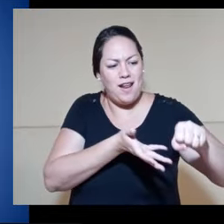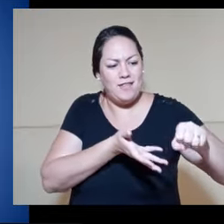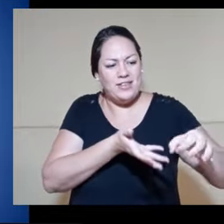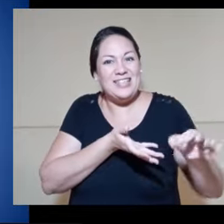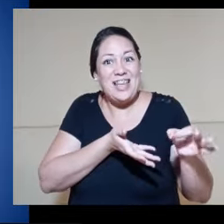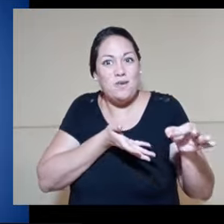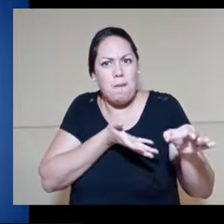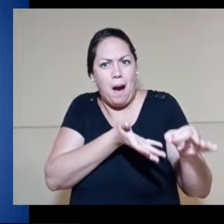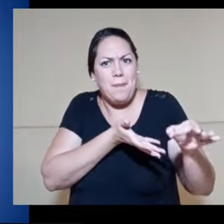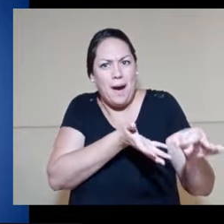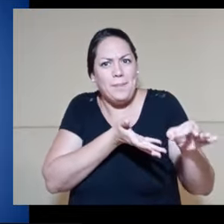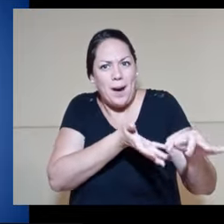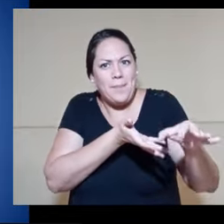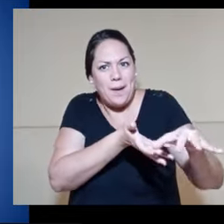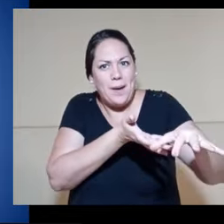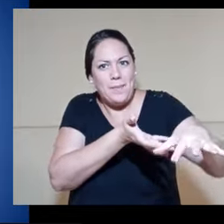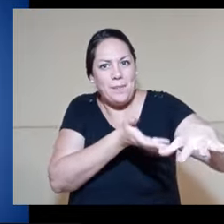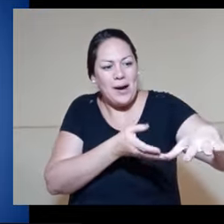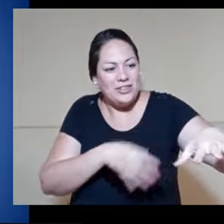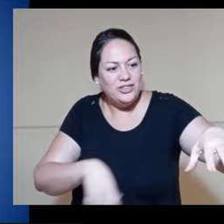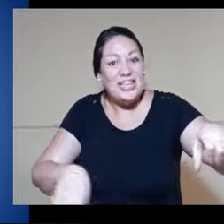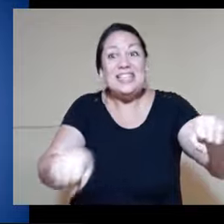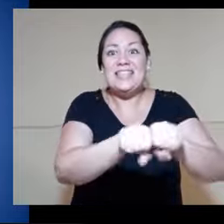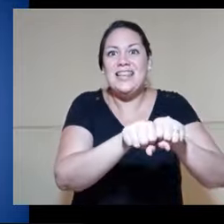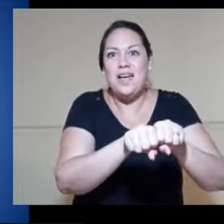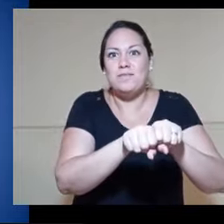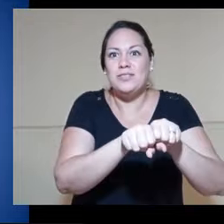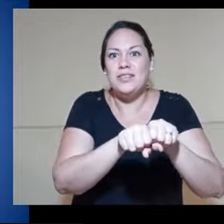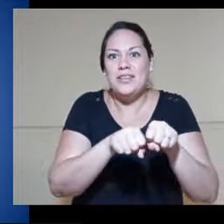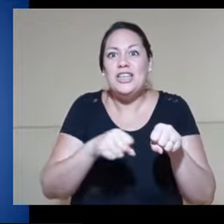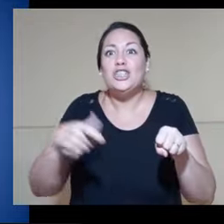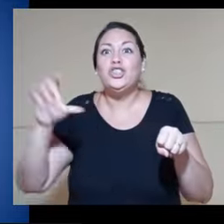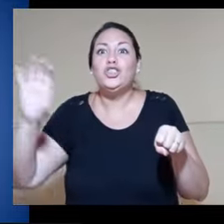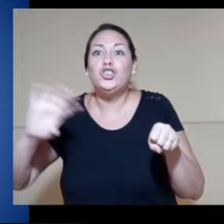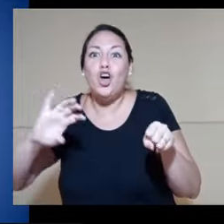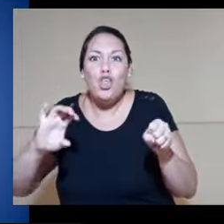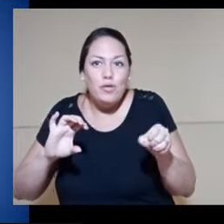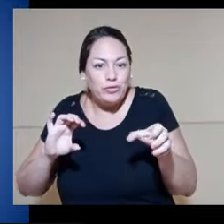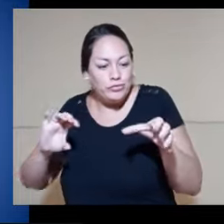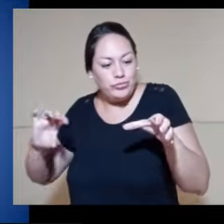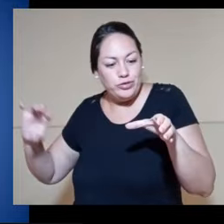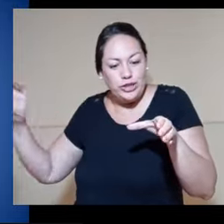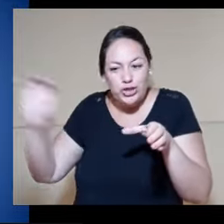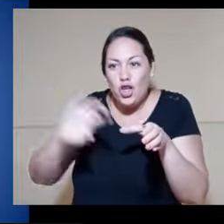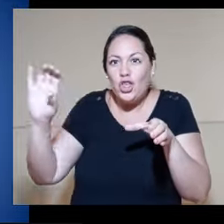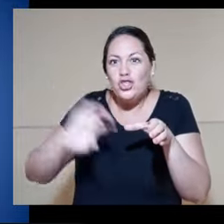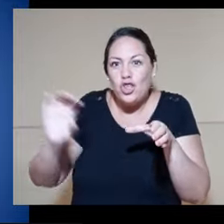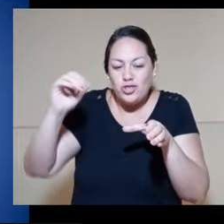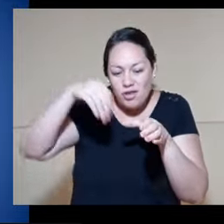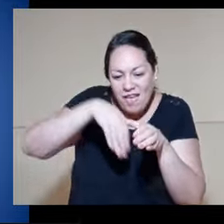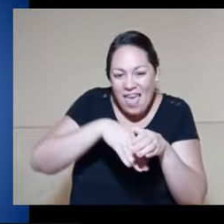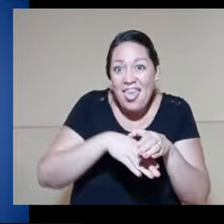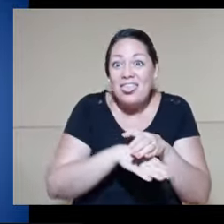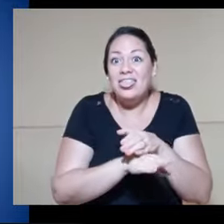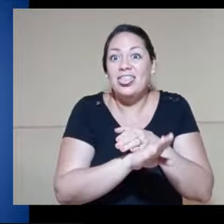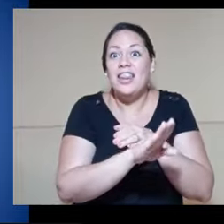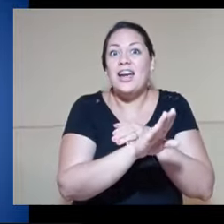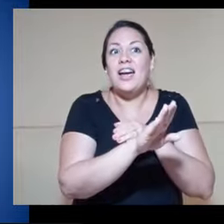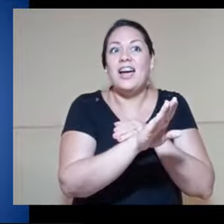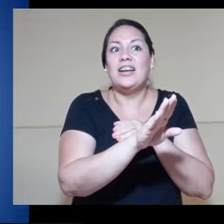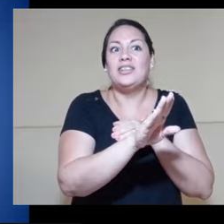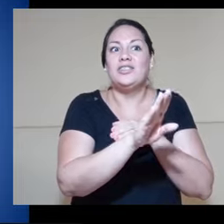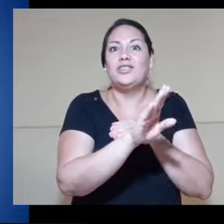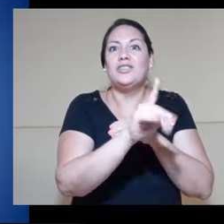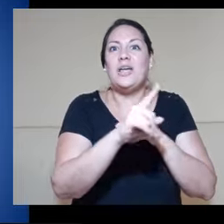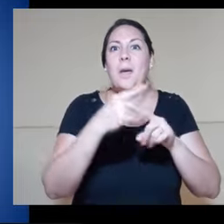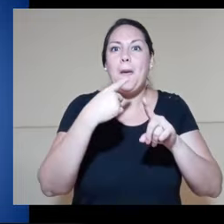chichonear, a estimular. ¿Y qué fue pasando? Iba haciendo sinapsis, iban abriendo los canales de sodio, iba entrando el sodio, iba entrando el sodio, iba entrando